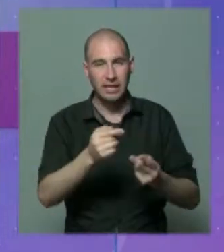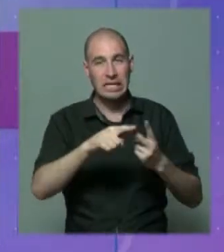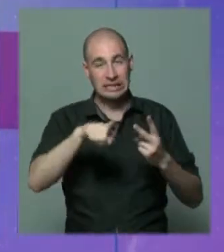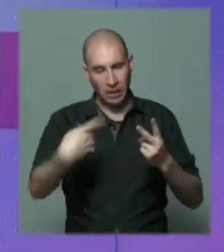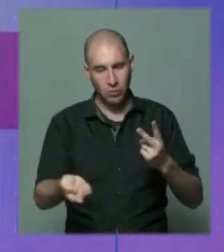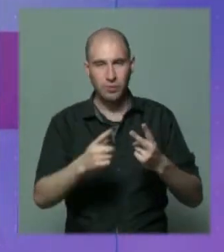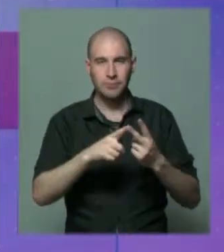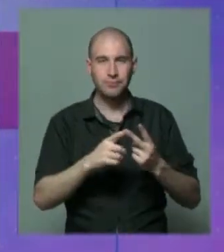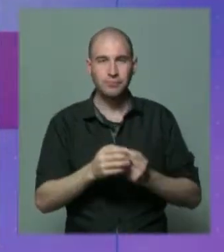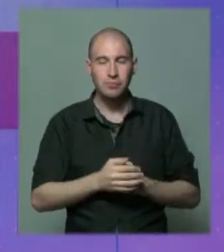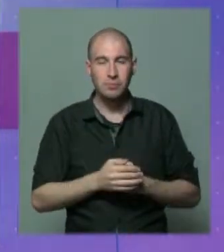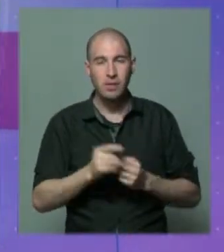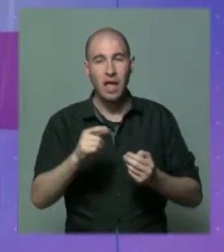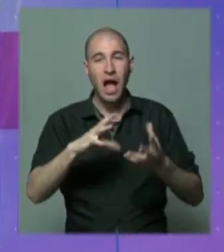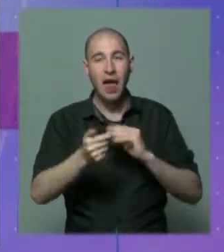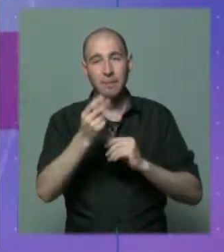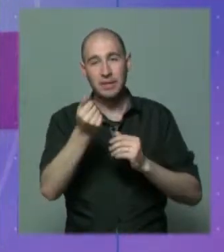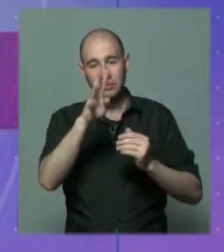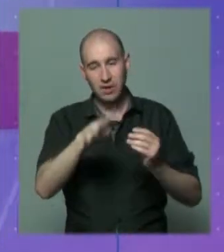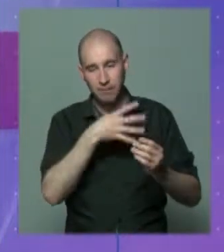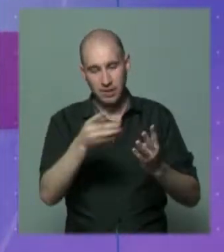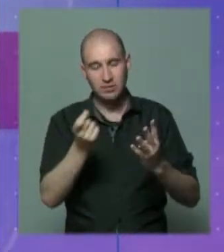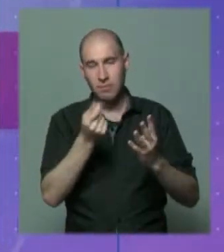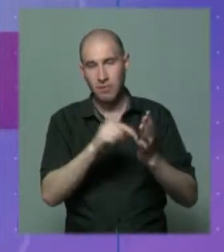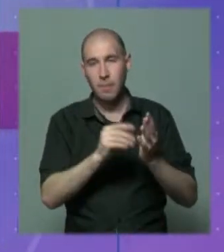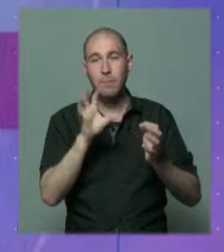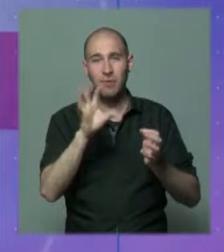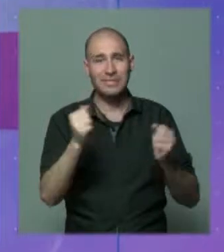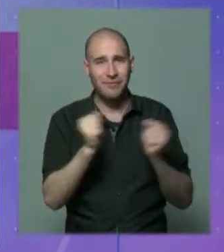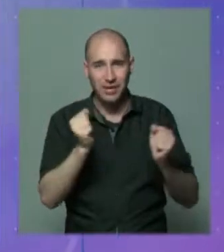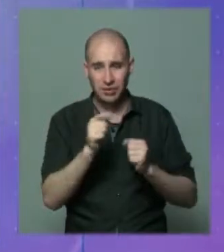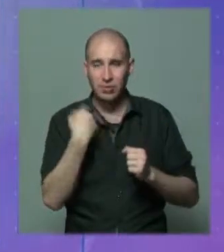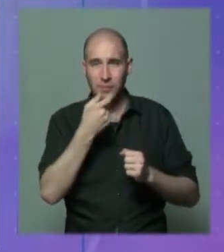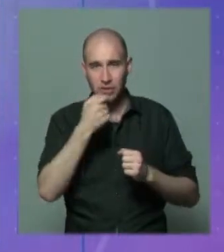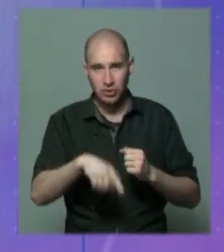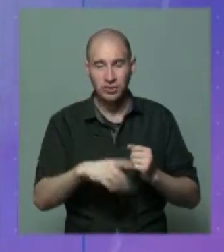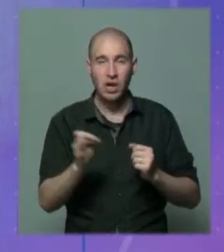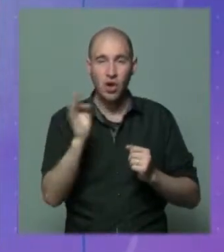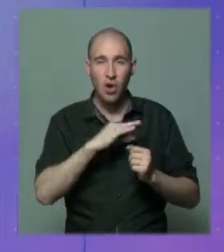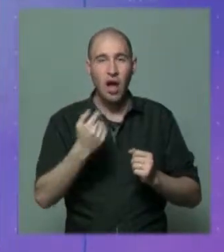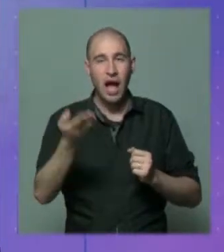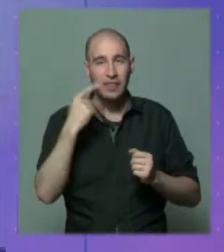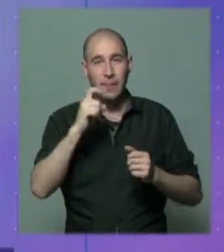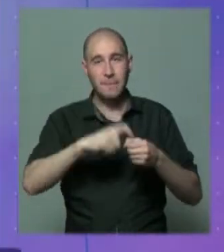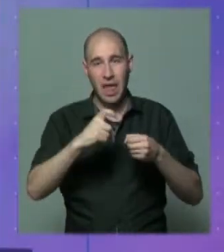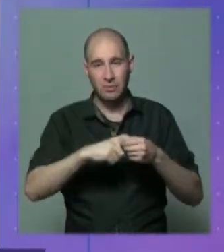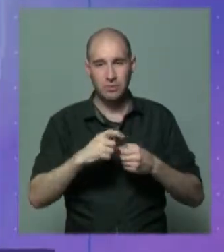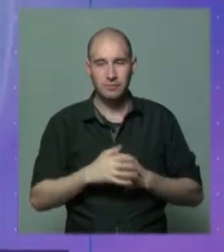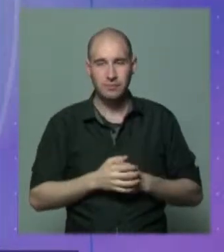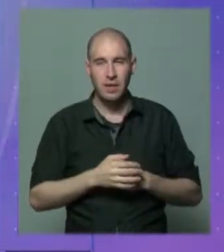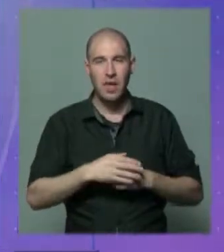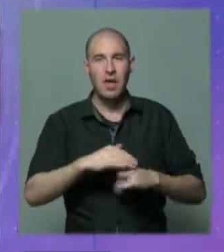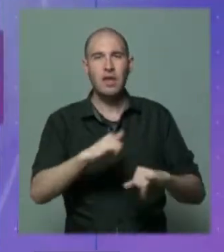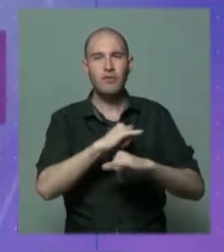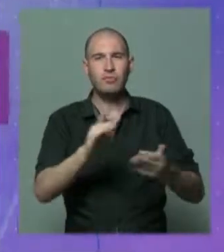segundo es que se adecúe el cuadro tarifario a una provincia fría como somos nosotros o como ya lo es considerado Malargüe. Información de